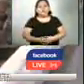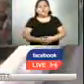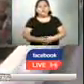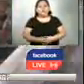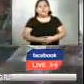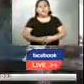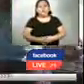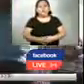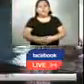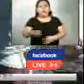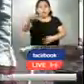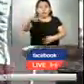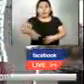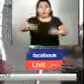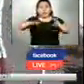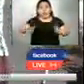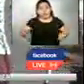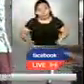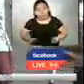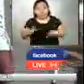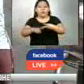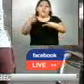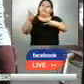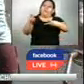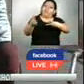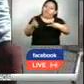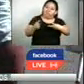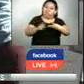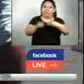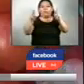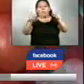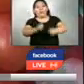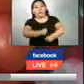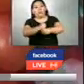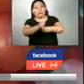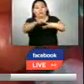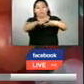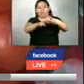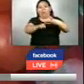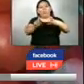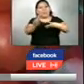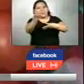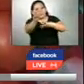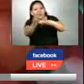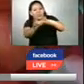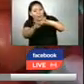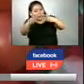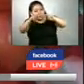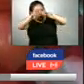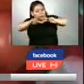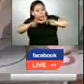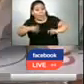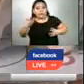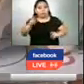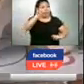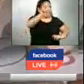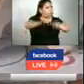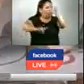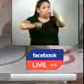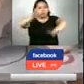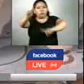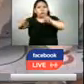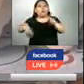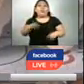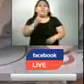El trabajo del actual gobierno, la situación económica y de seguridad en el país fueron objeto de estudio de una reciente encuesta. Conozca